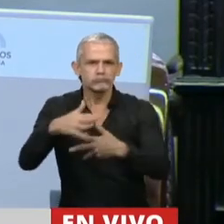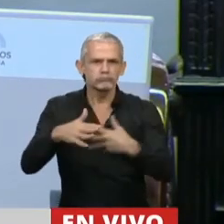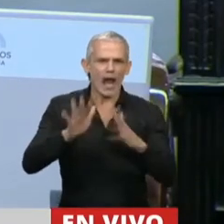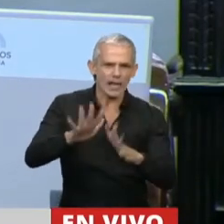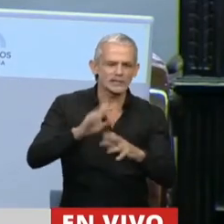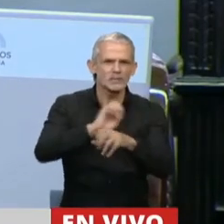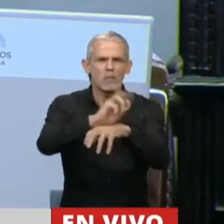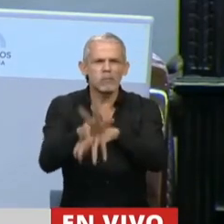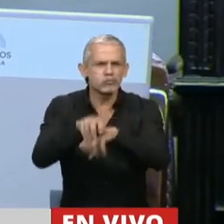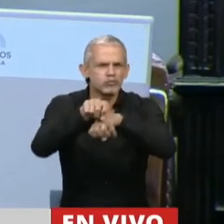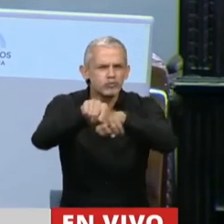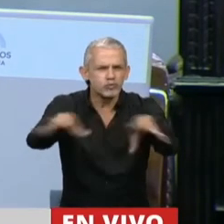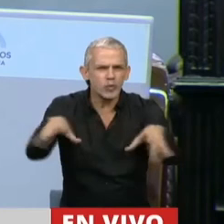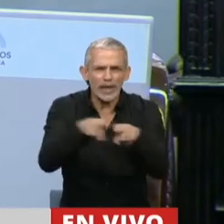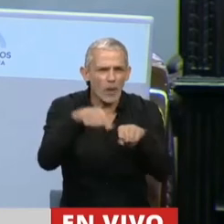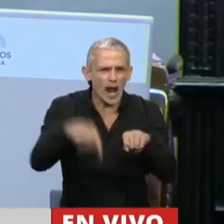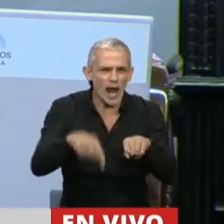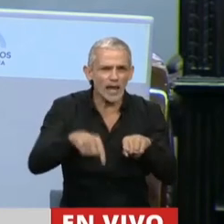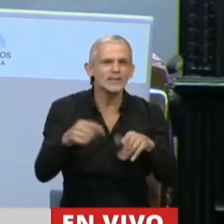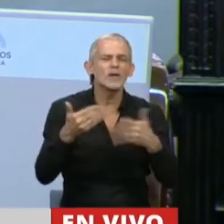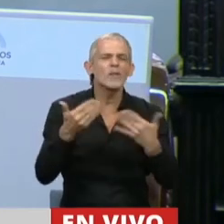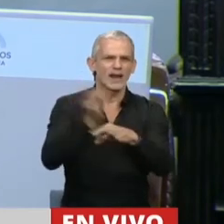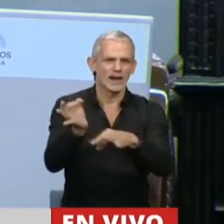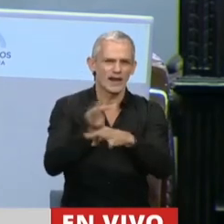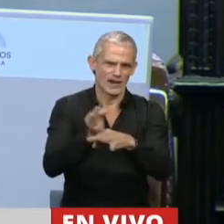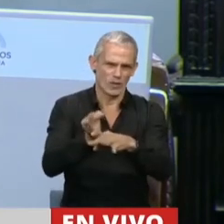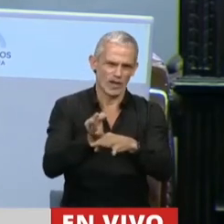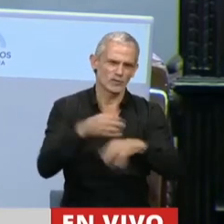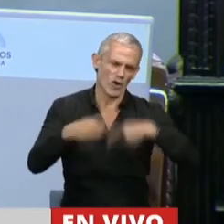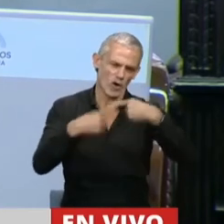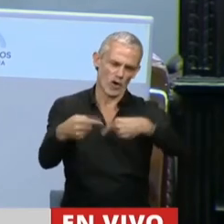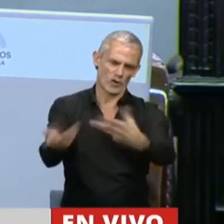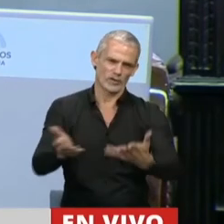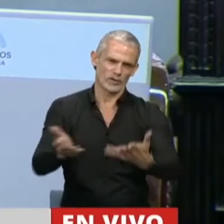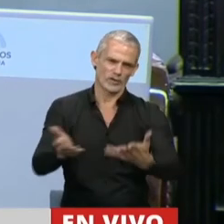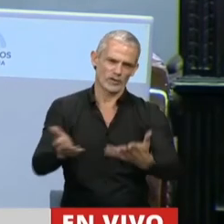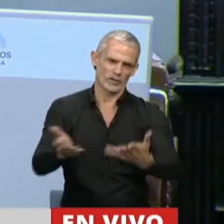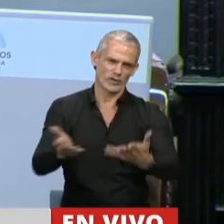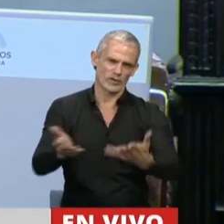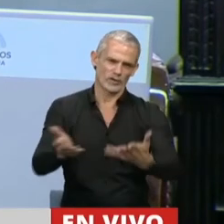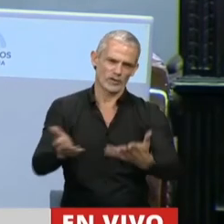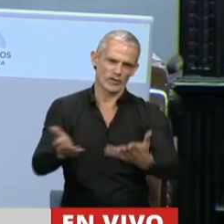ninguna pandemia pueda evitar que los chicos